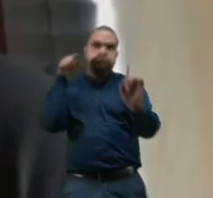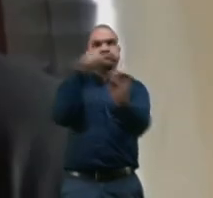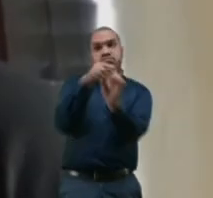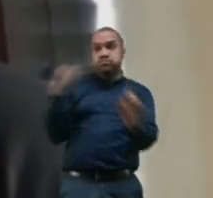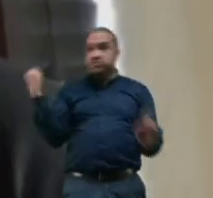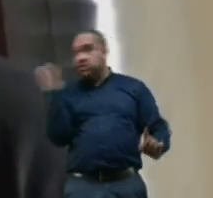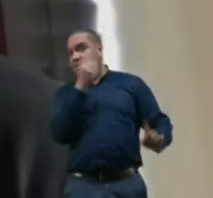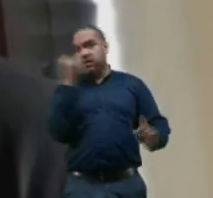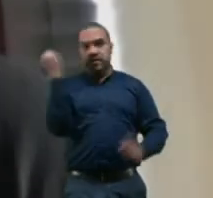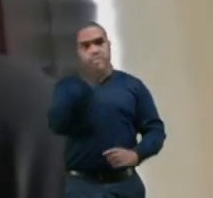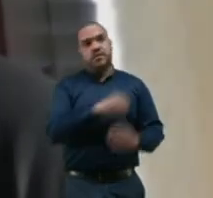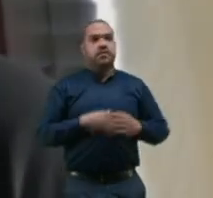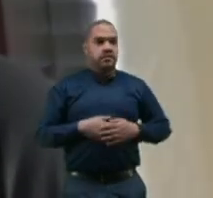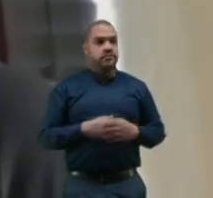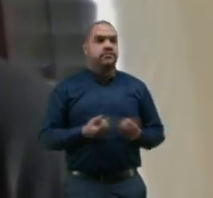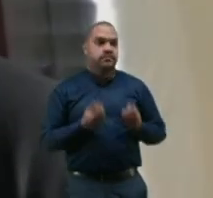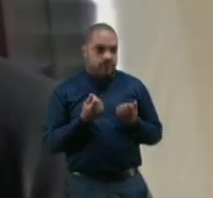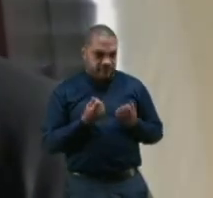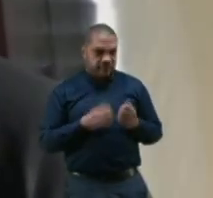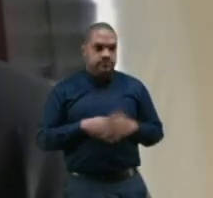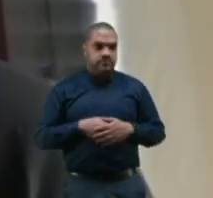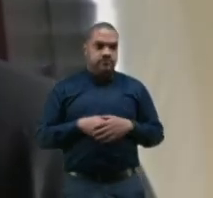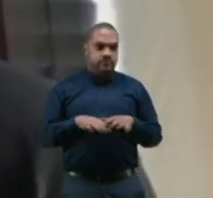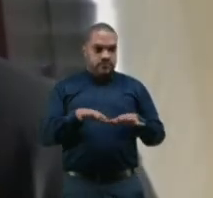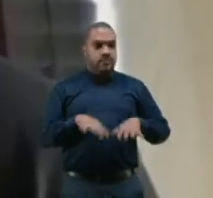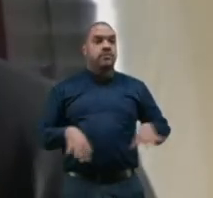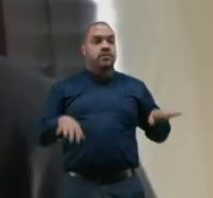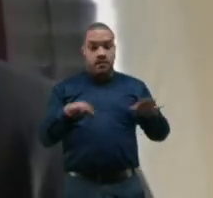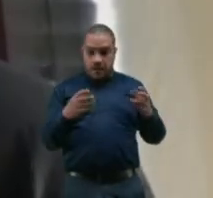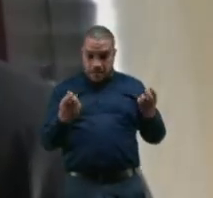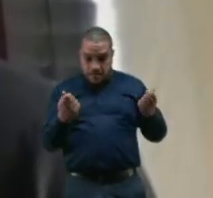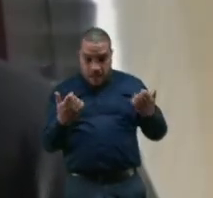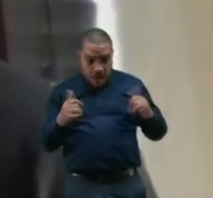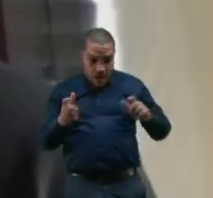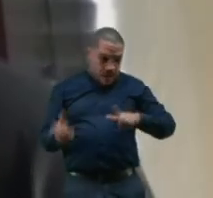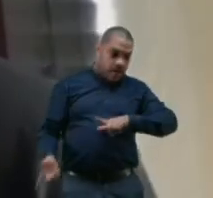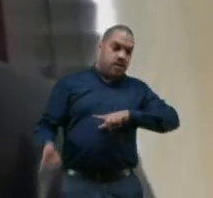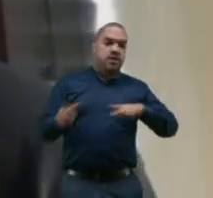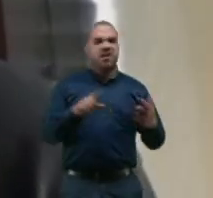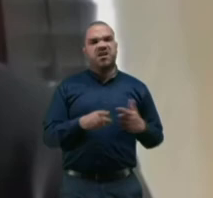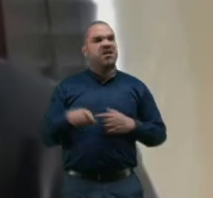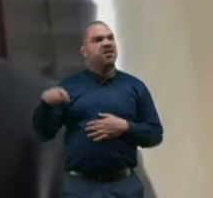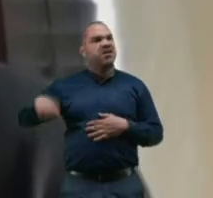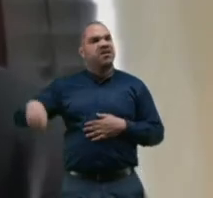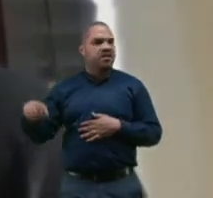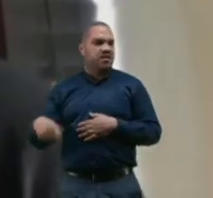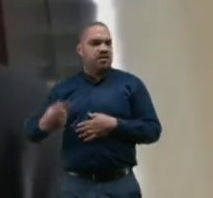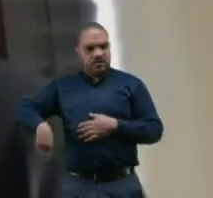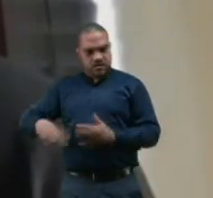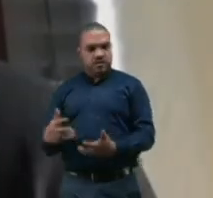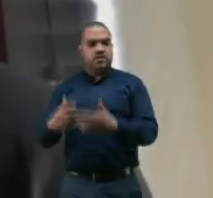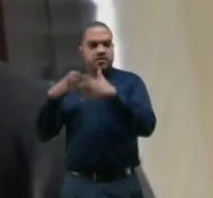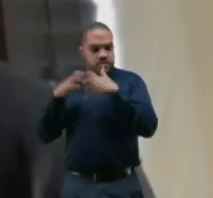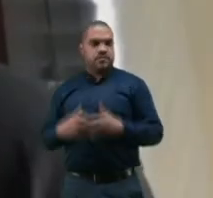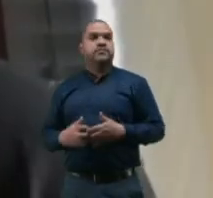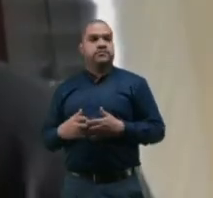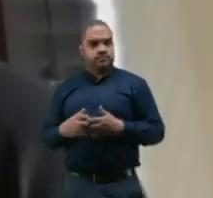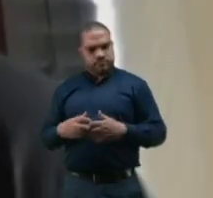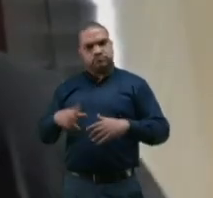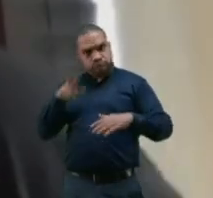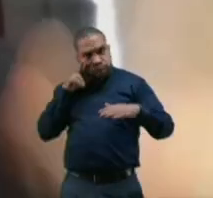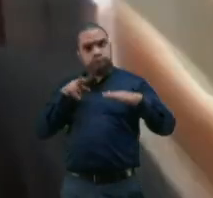ya digamos que el dinero está listo necesitamos ese emprendedores con esa ambición y visión grande